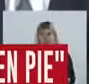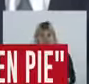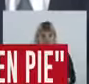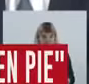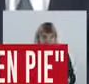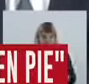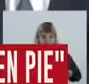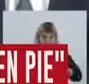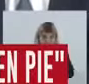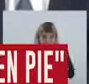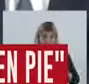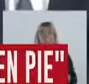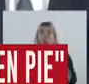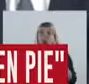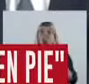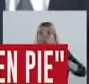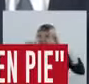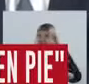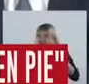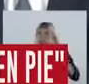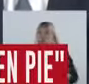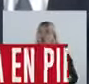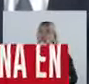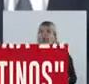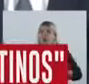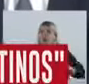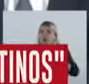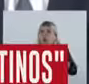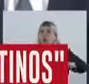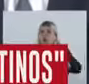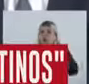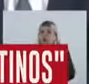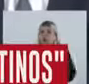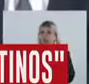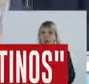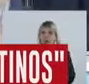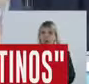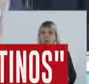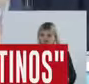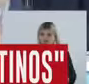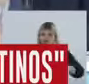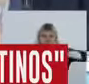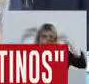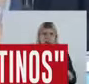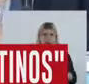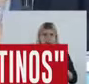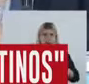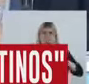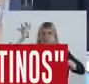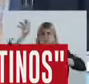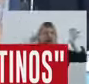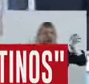no queríamos construir esa ruta. Queremos construir mucha infraestructura para que el país se desarrolle. Y el año que